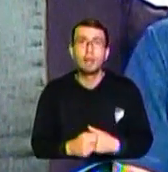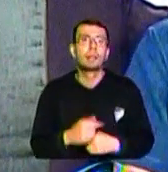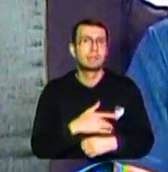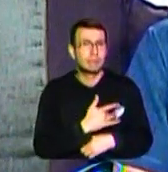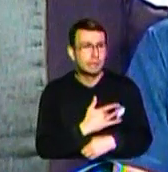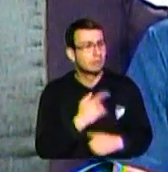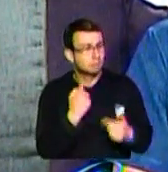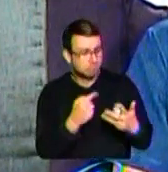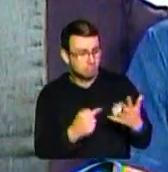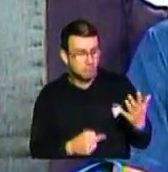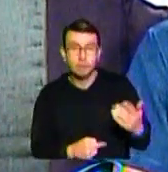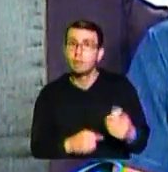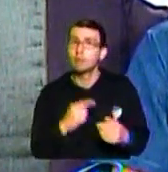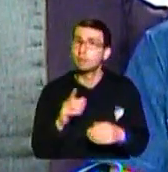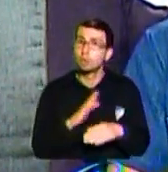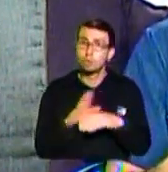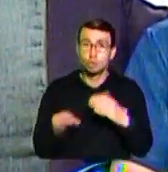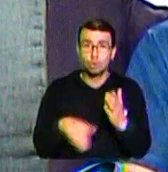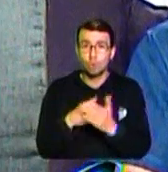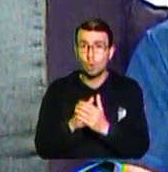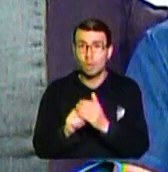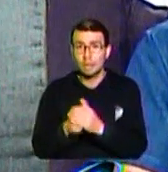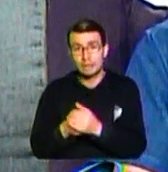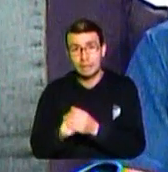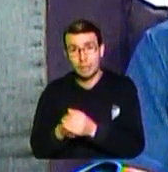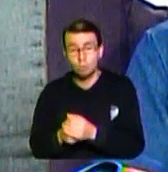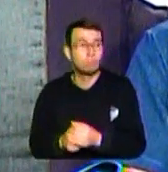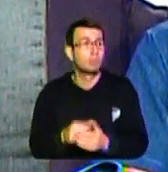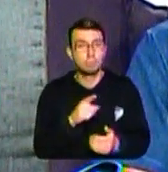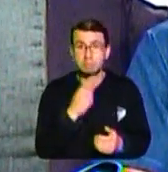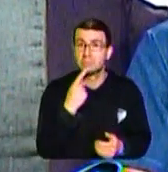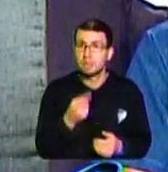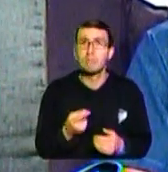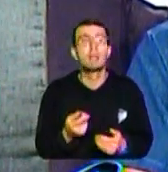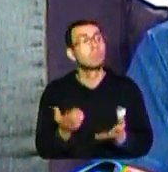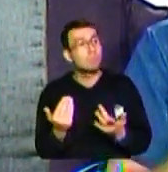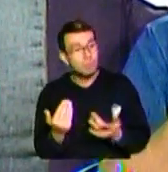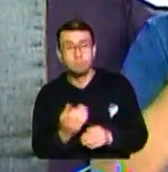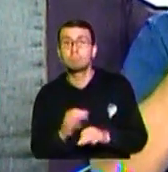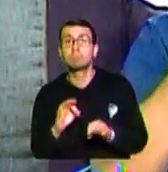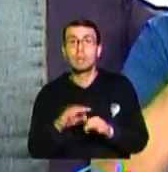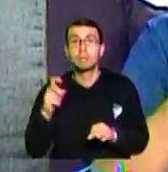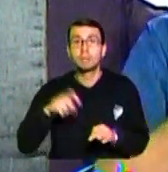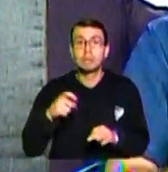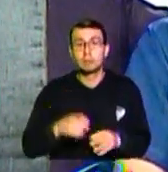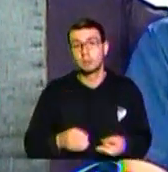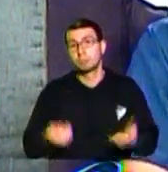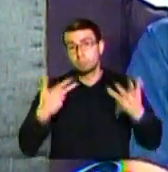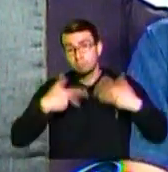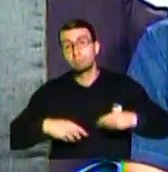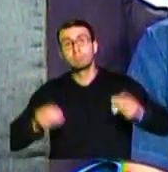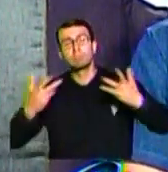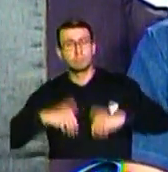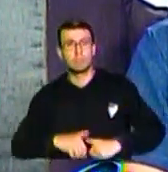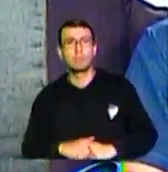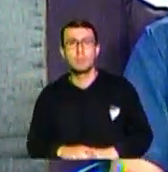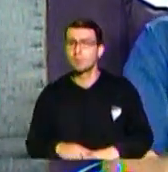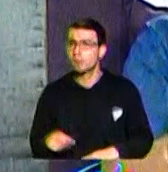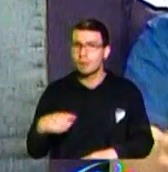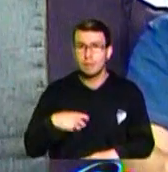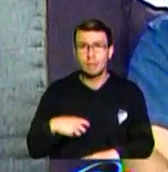sus células están reclamando las hormonas. Es una mujer que comienza en este proceso a los 39 años y sus billones de